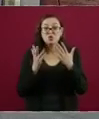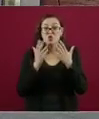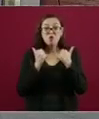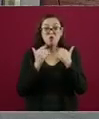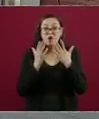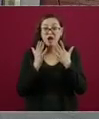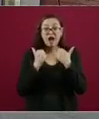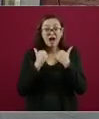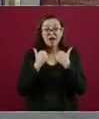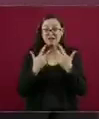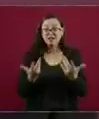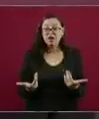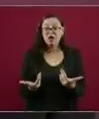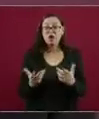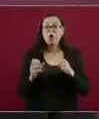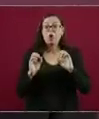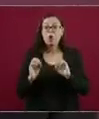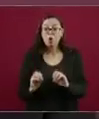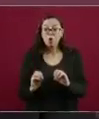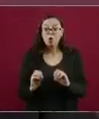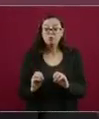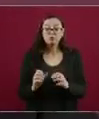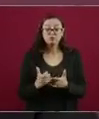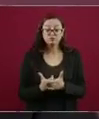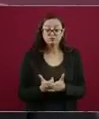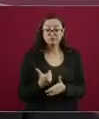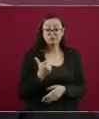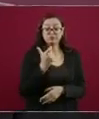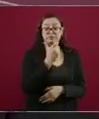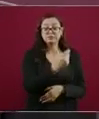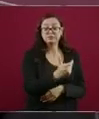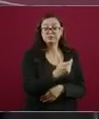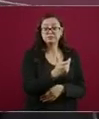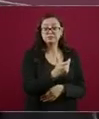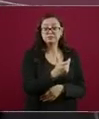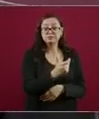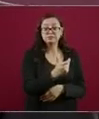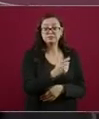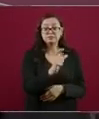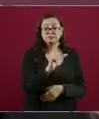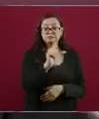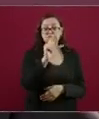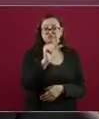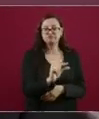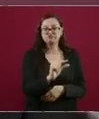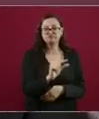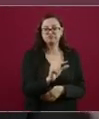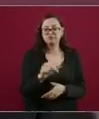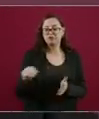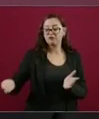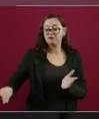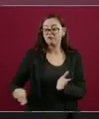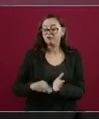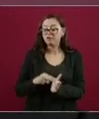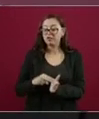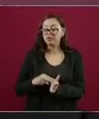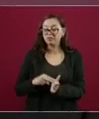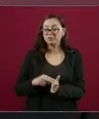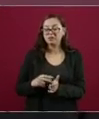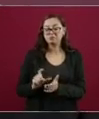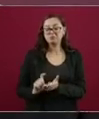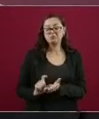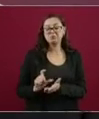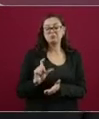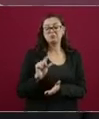se decía que les daban una cantidad y en realidad recibían mucho menos porque era dinero